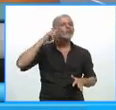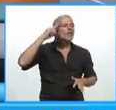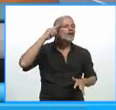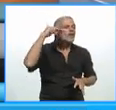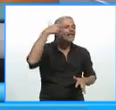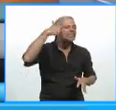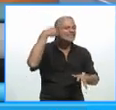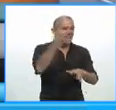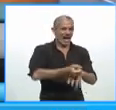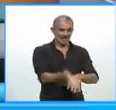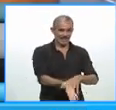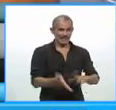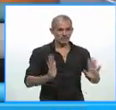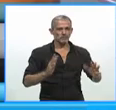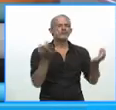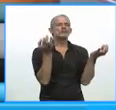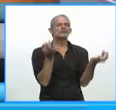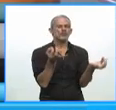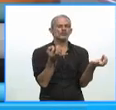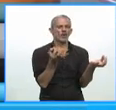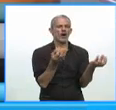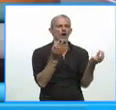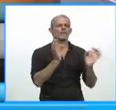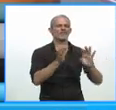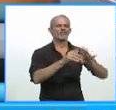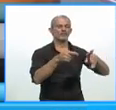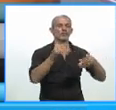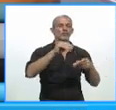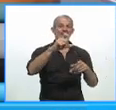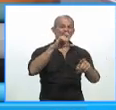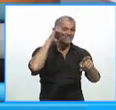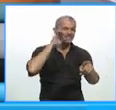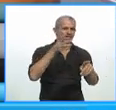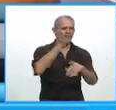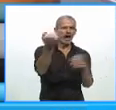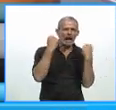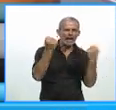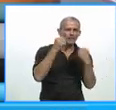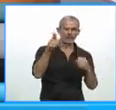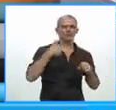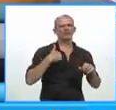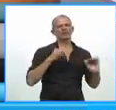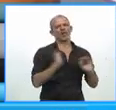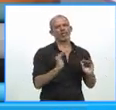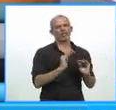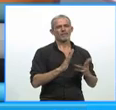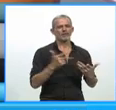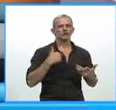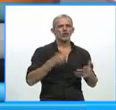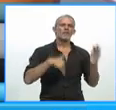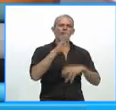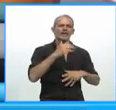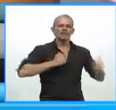también. Después hay veces que sobre todo Ceci va mucho al gimnasio, yo voy menos, hago una parte más